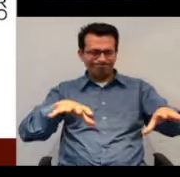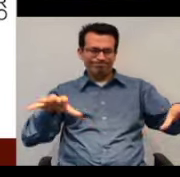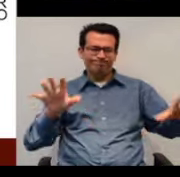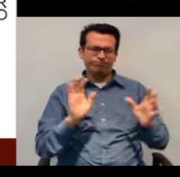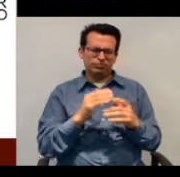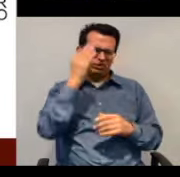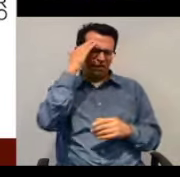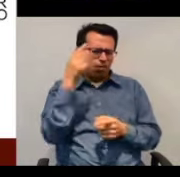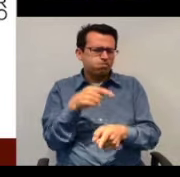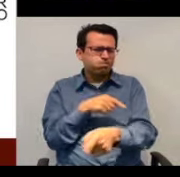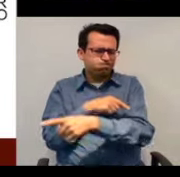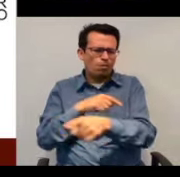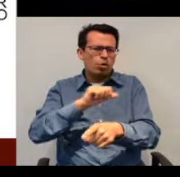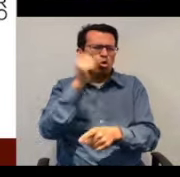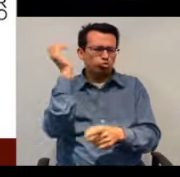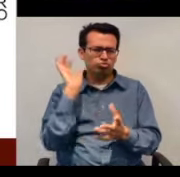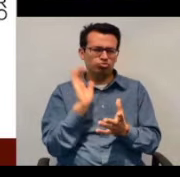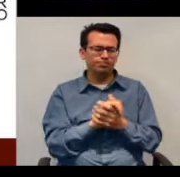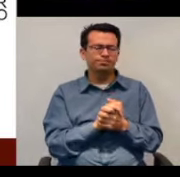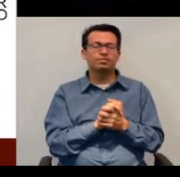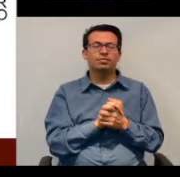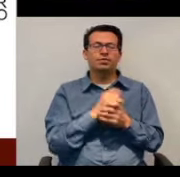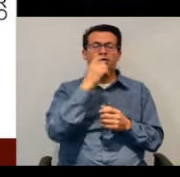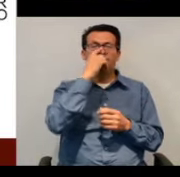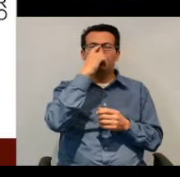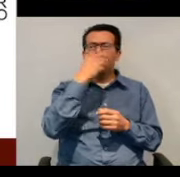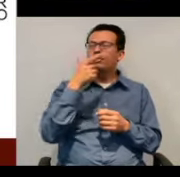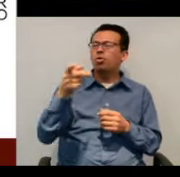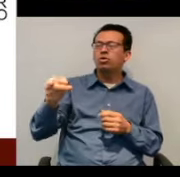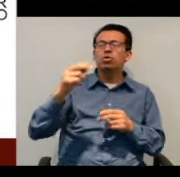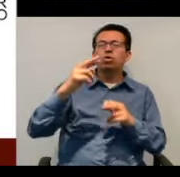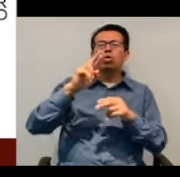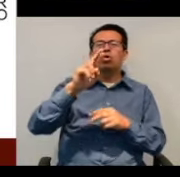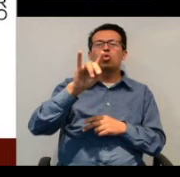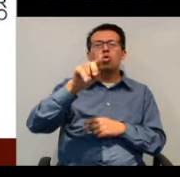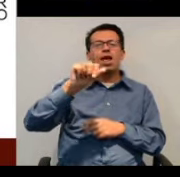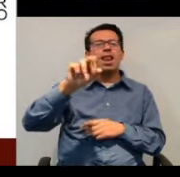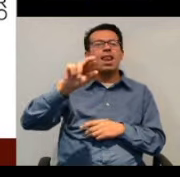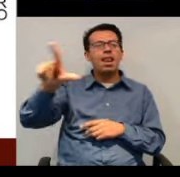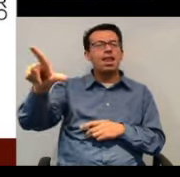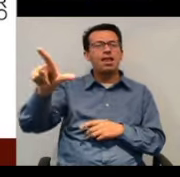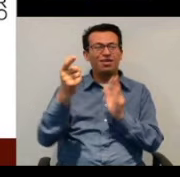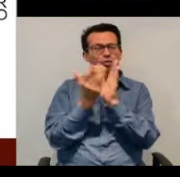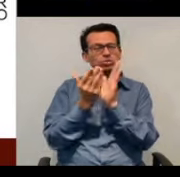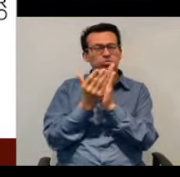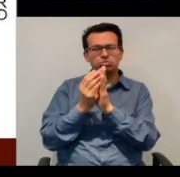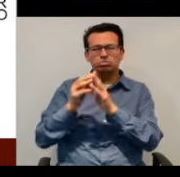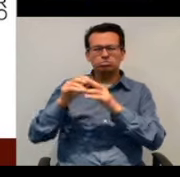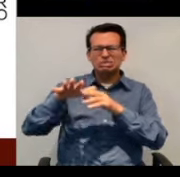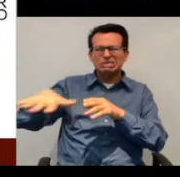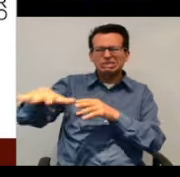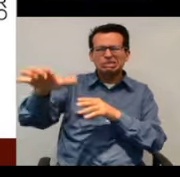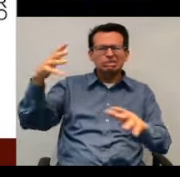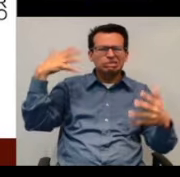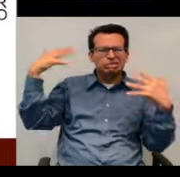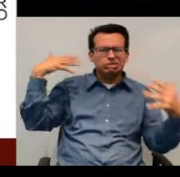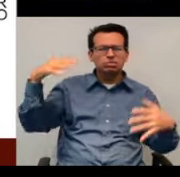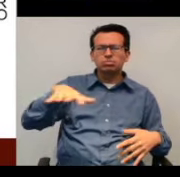sentido, el trabajo, por ejemplo, con lo que es la educación rural en este momento en Colombia es fundamental y es un aspecto